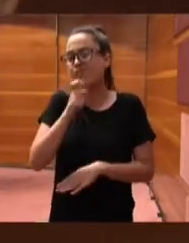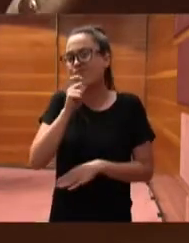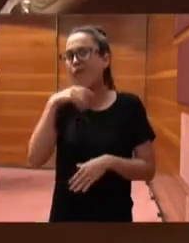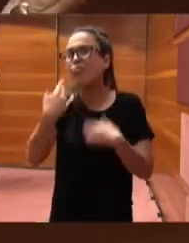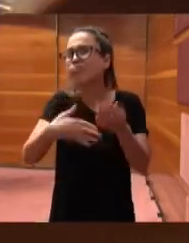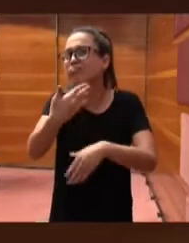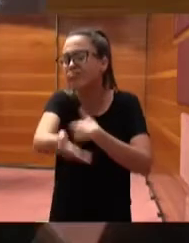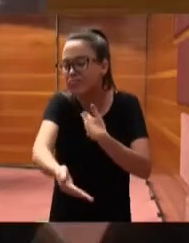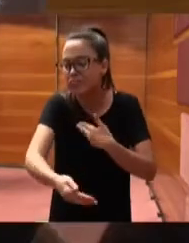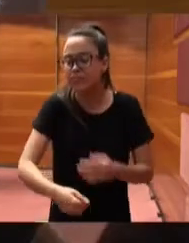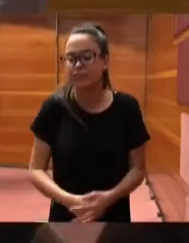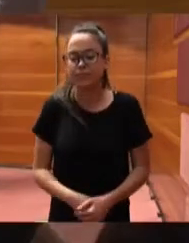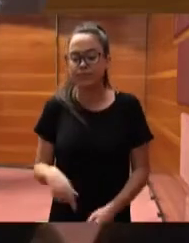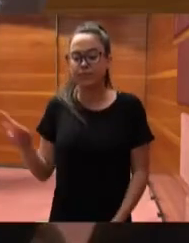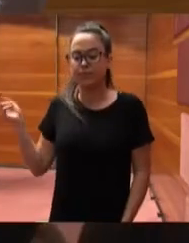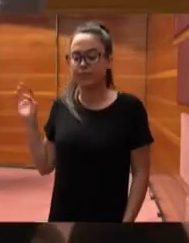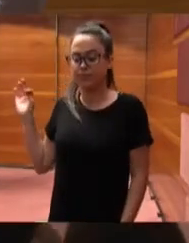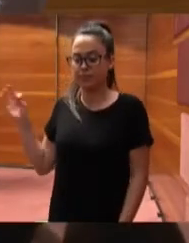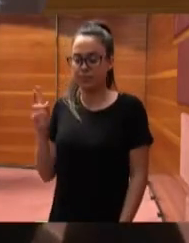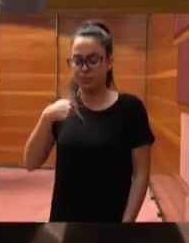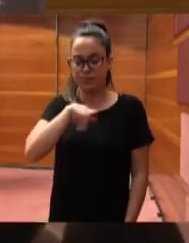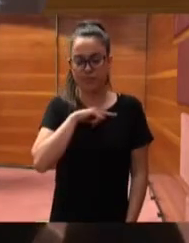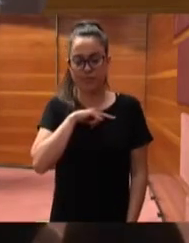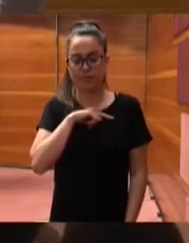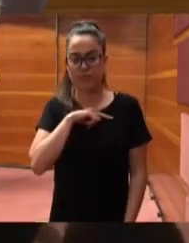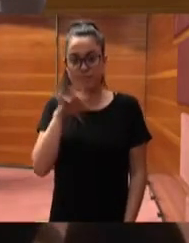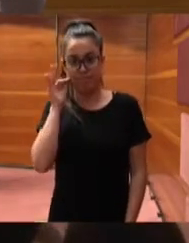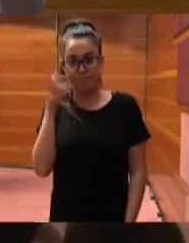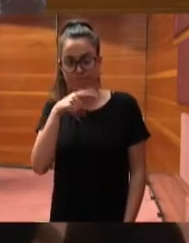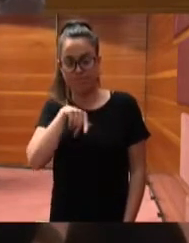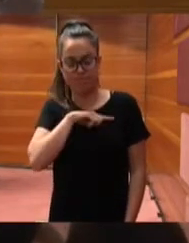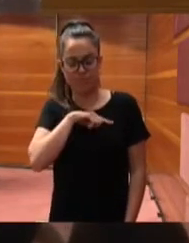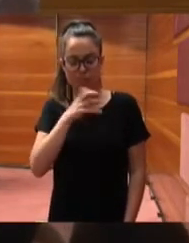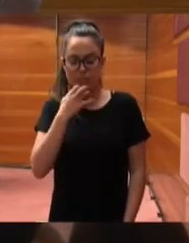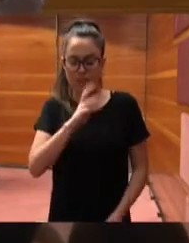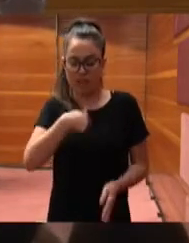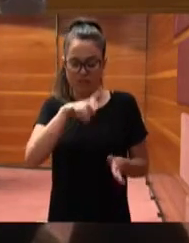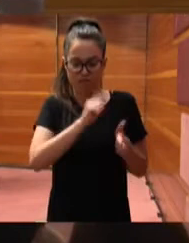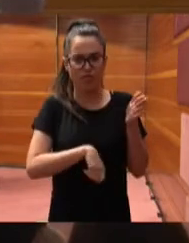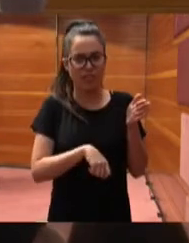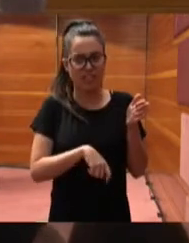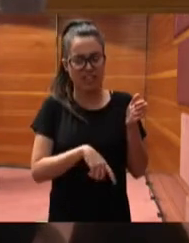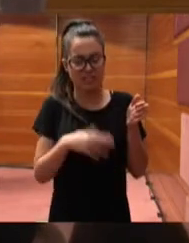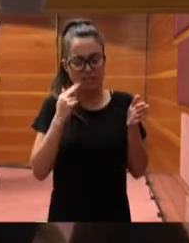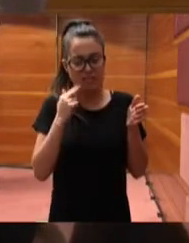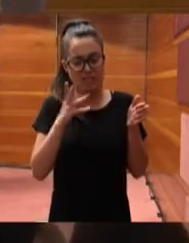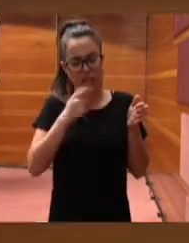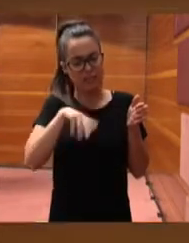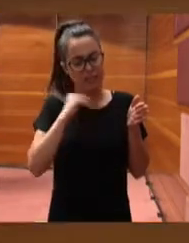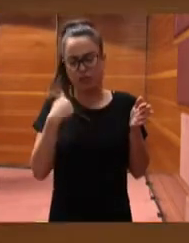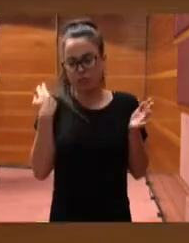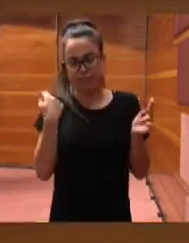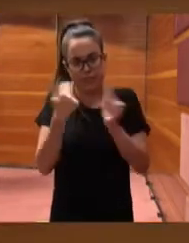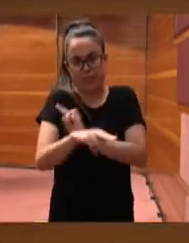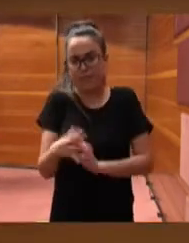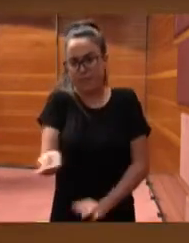También actuamos, interesa, ¿eh? Solemos actuar, si nos van a castigar, mejor que si nos van a premiar a veces, pero